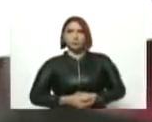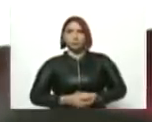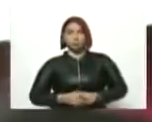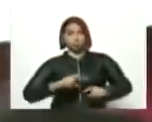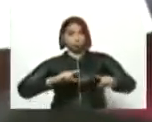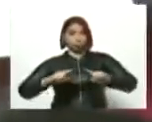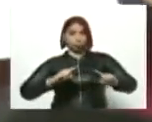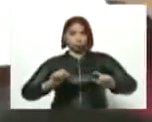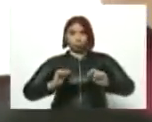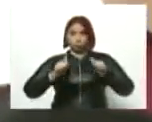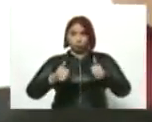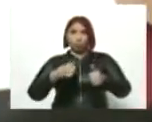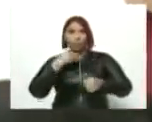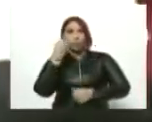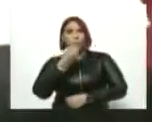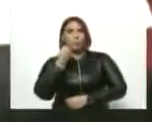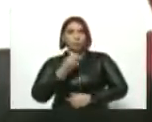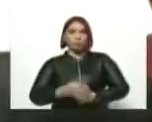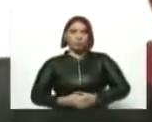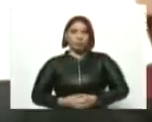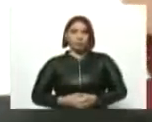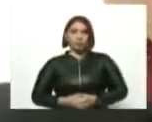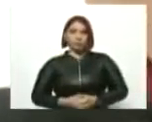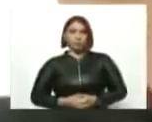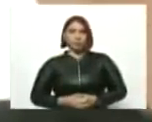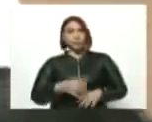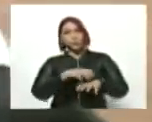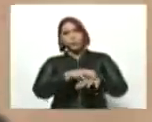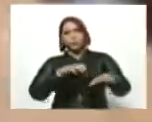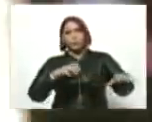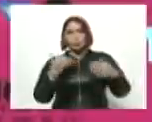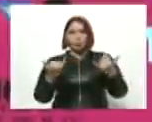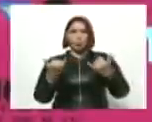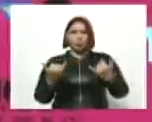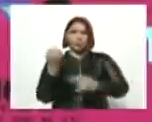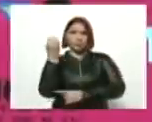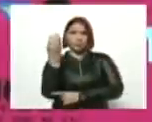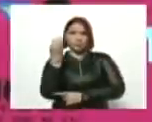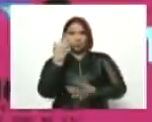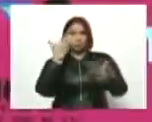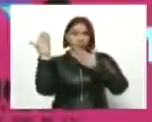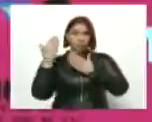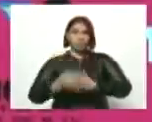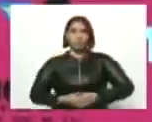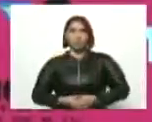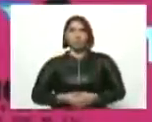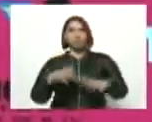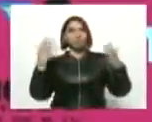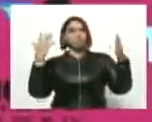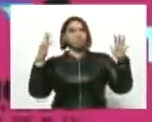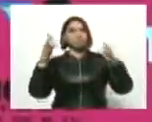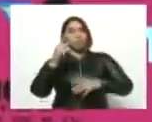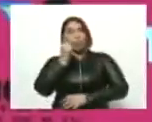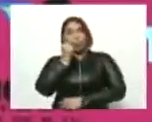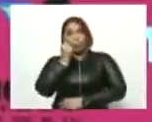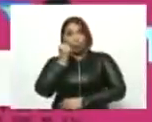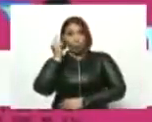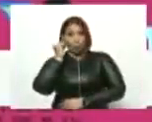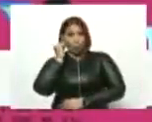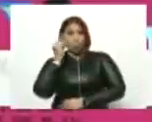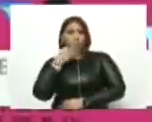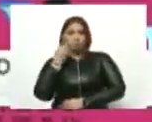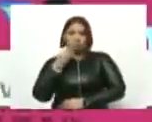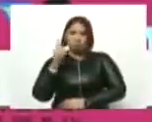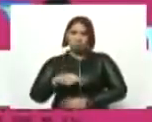activa de jóvenes, mayoritariamente en este Congreso. Jóvenes y mujeres.